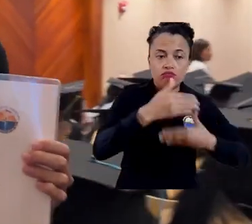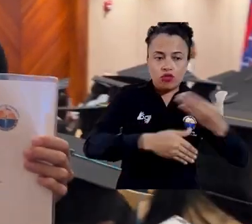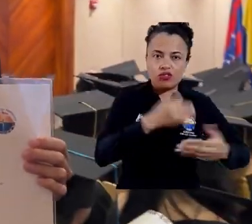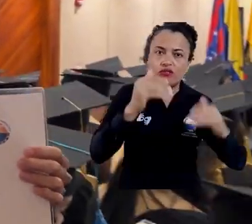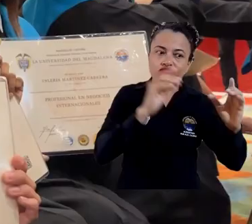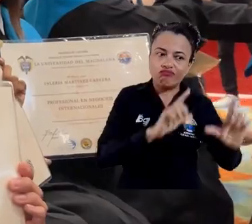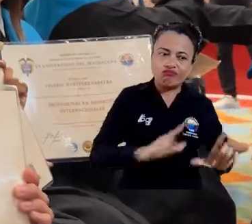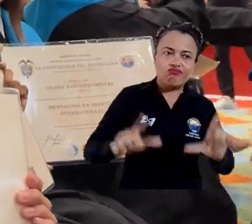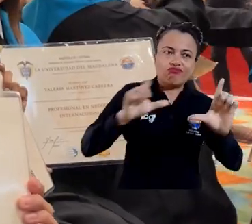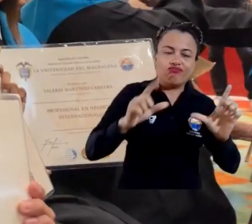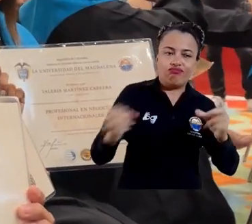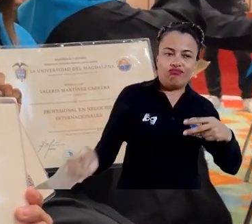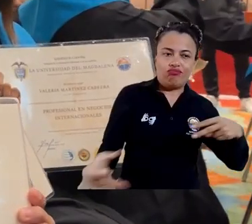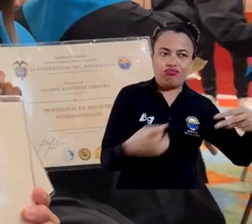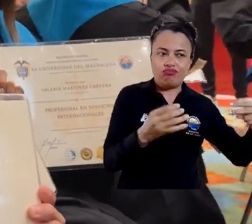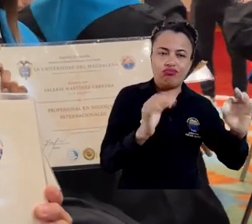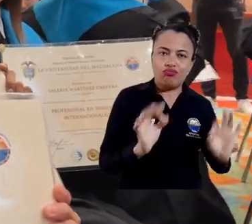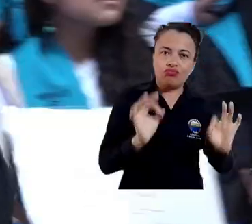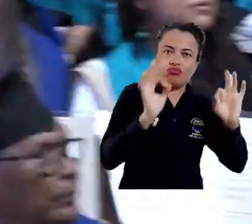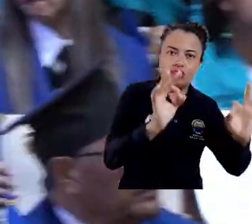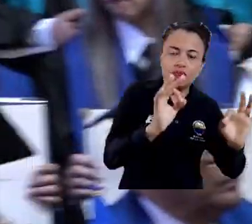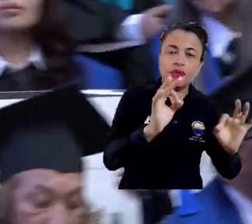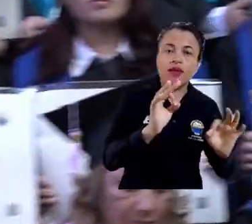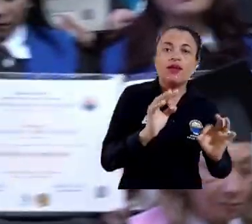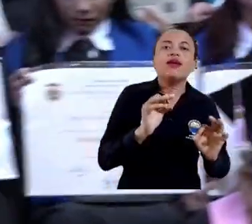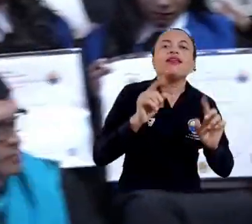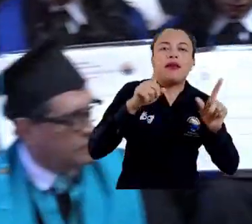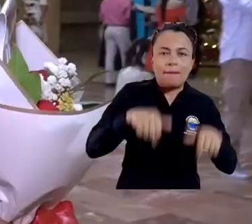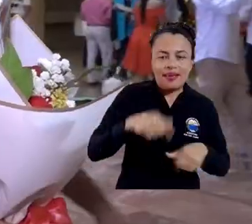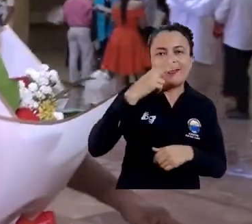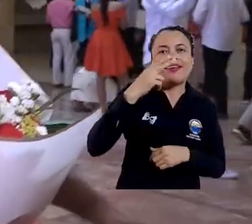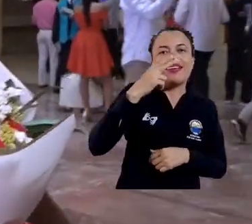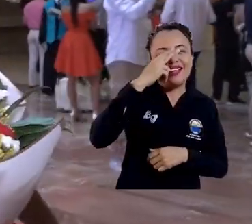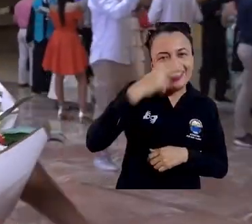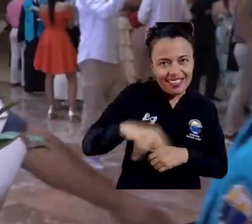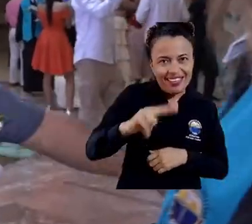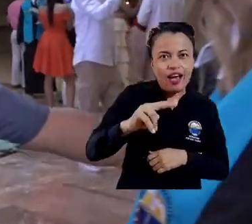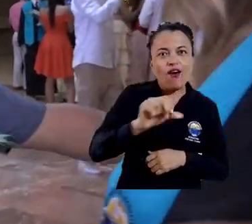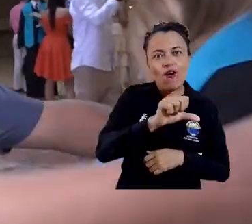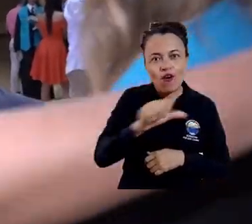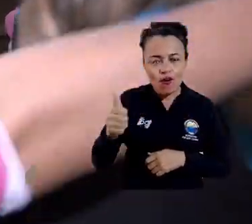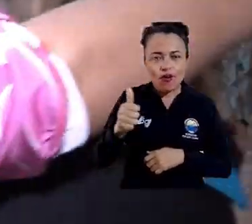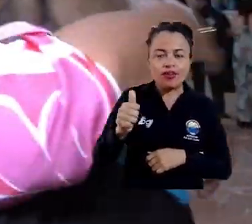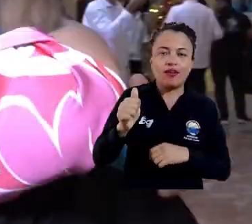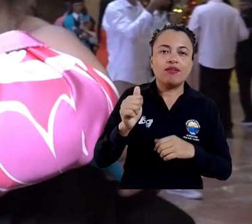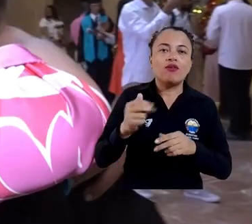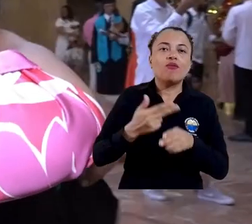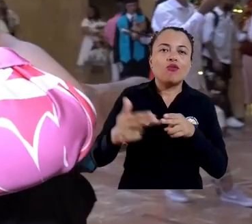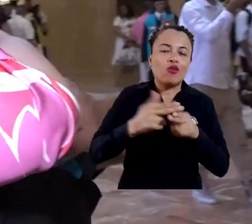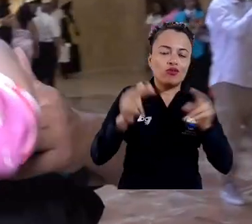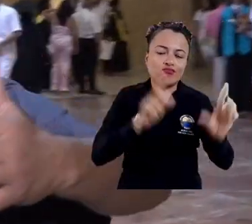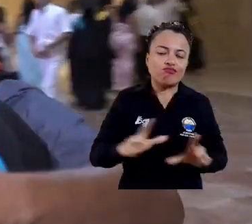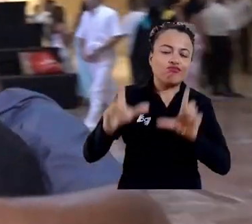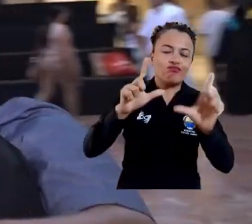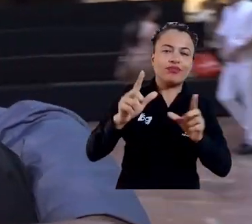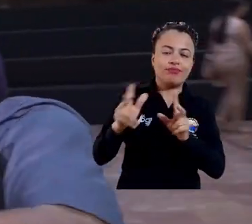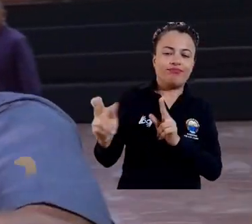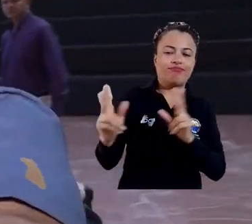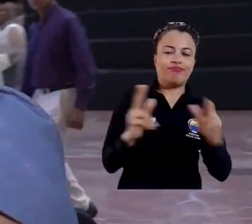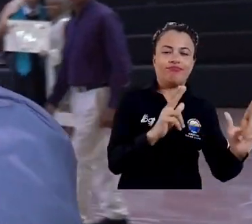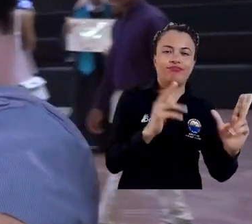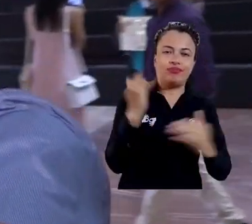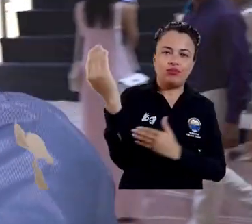continúa para esta familia de soñadores, pues próximamente el administrador de empresas verá a otra hija convertida en realizadora de cine